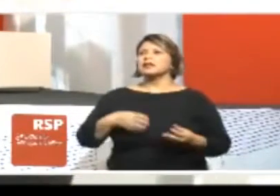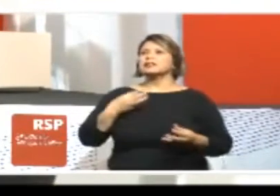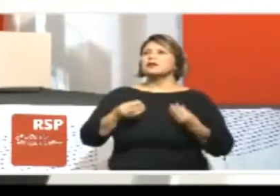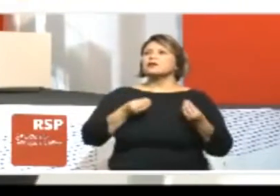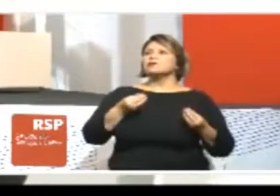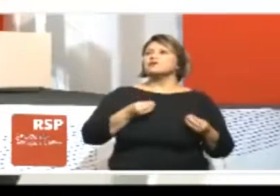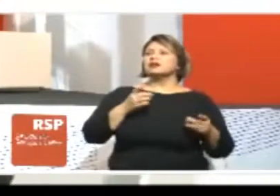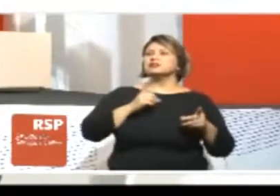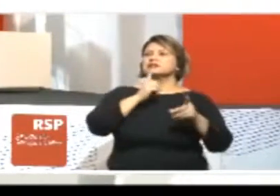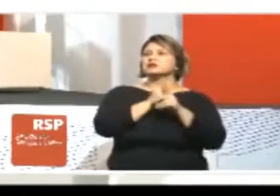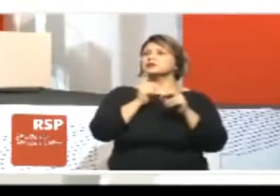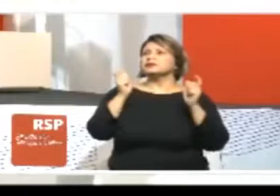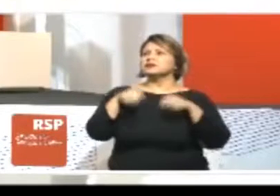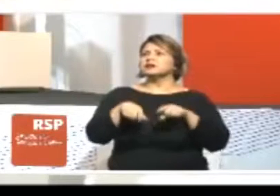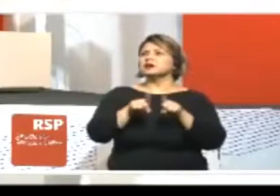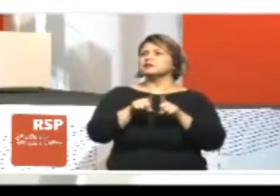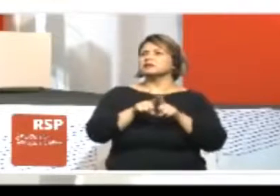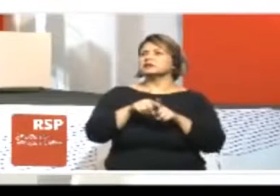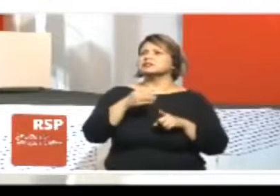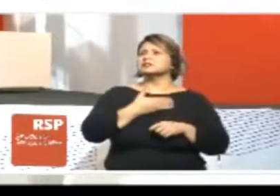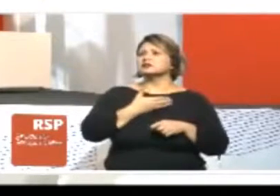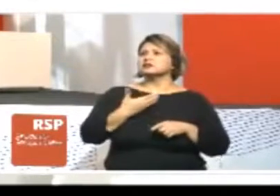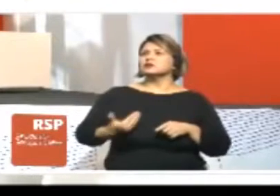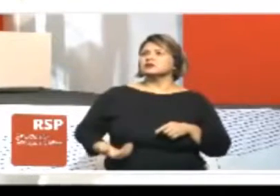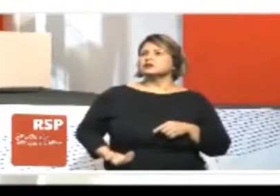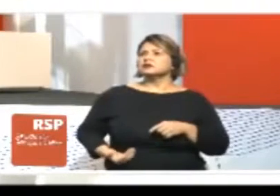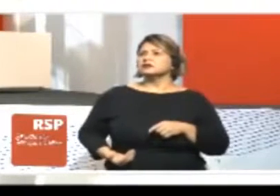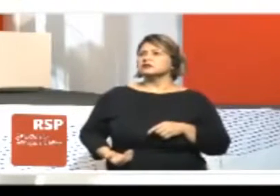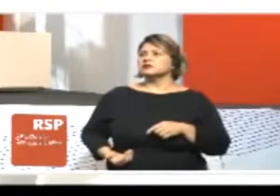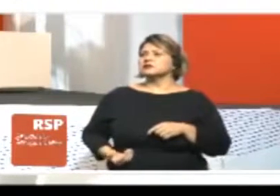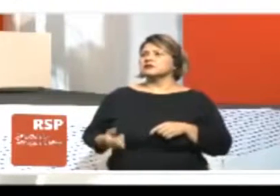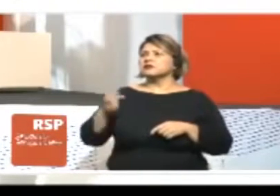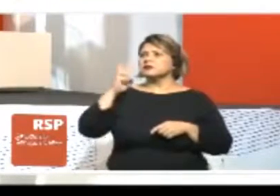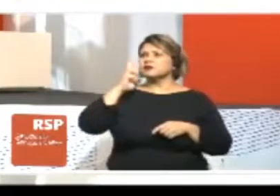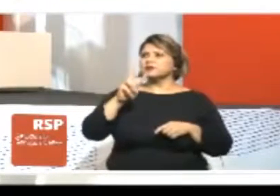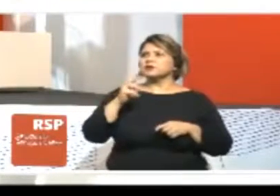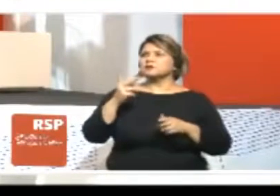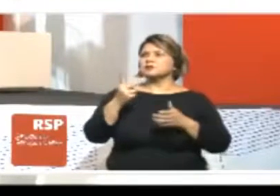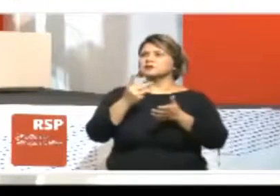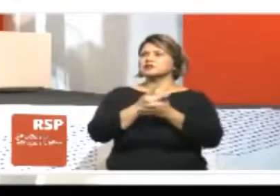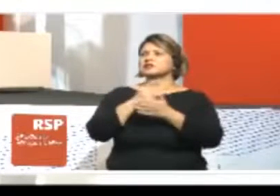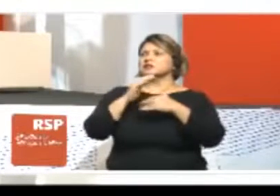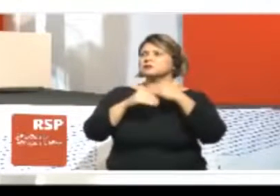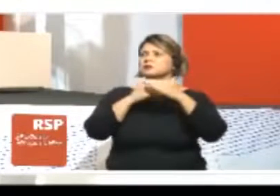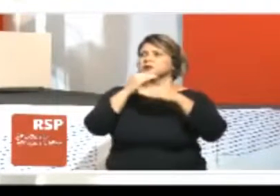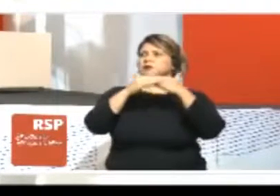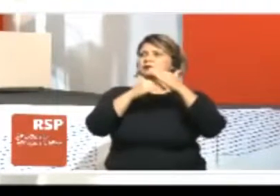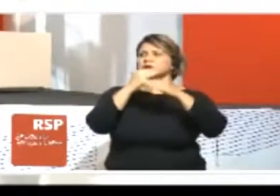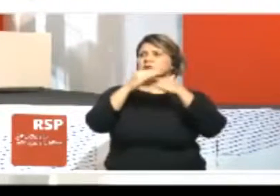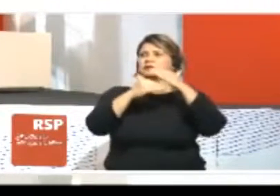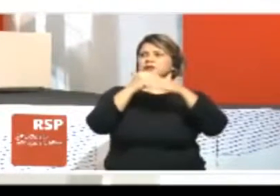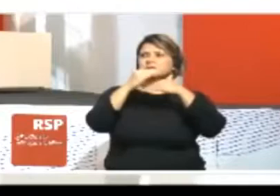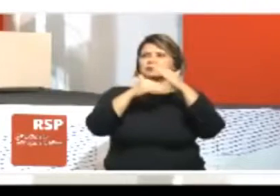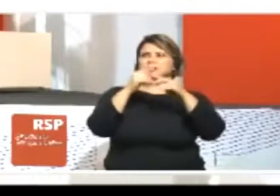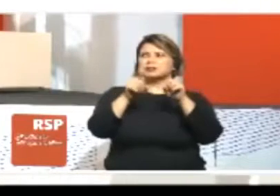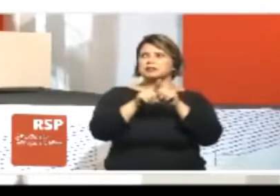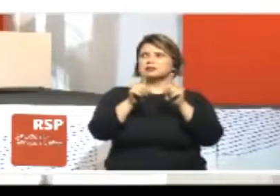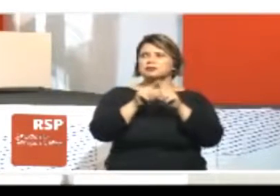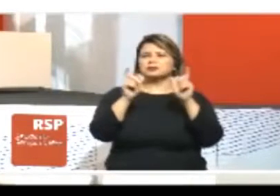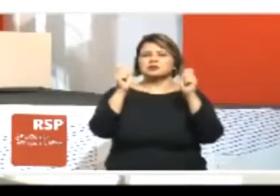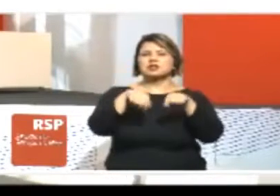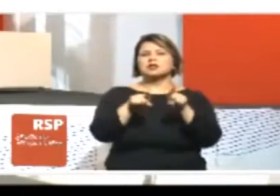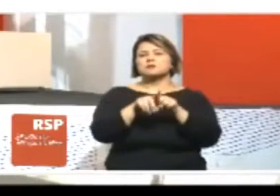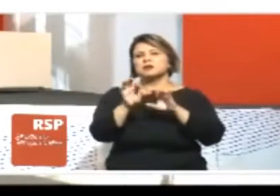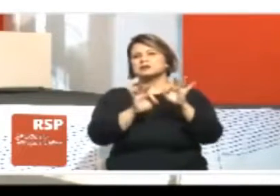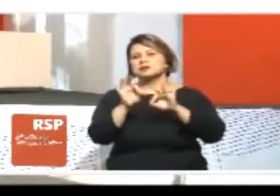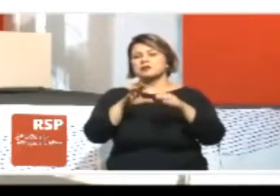del gobierno? Entonces, ya vemos que una manera de promoverla es con las capacidades del líder, otra manera de promoverla